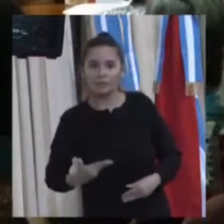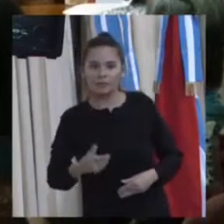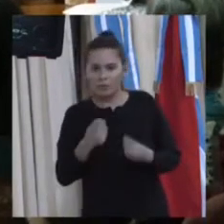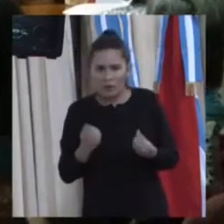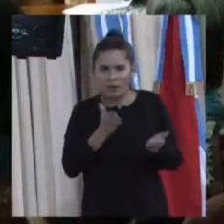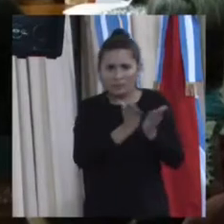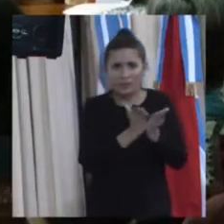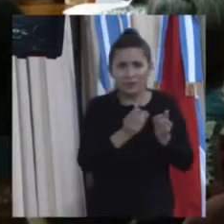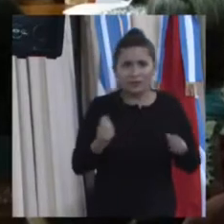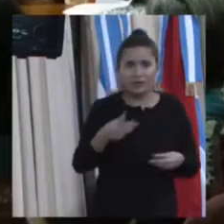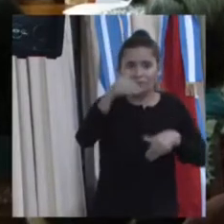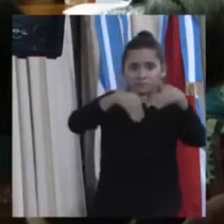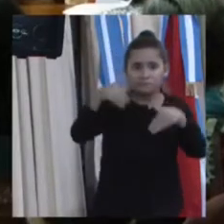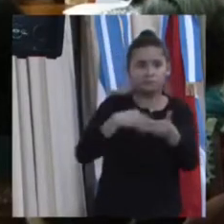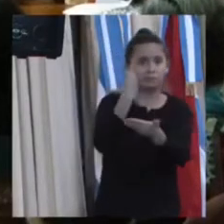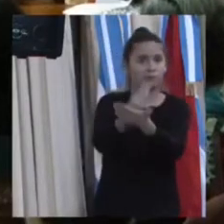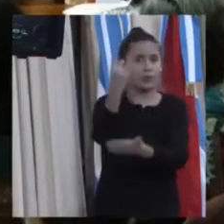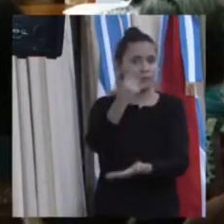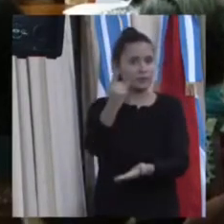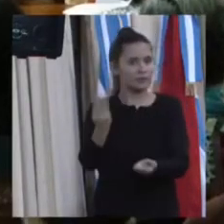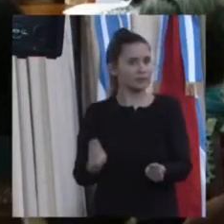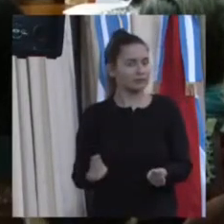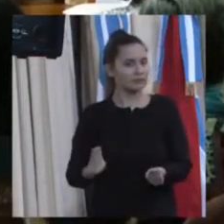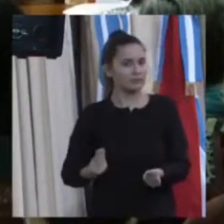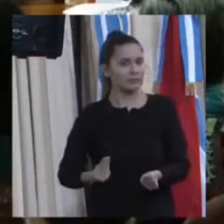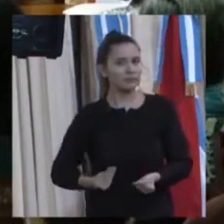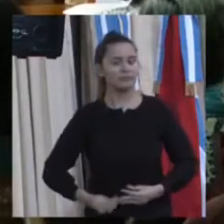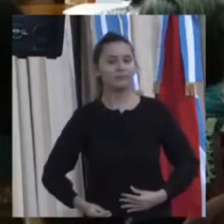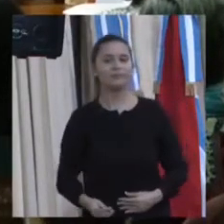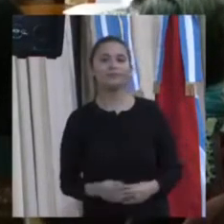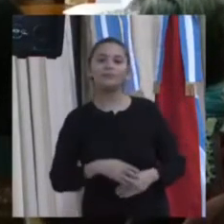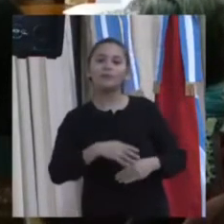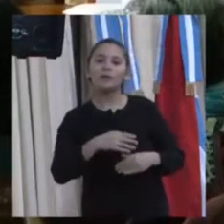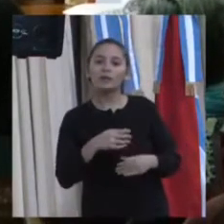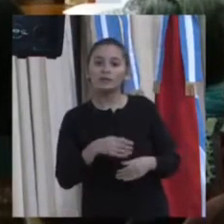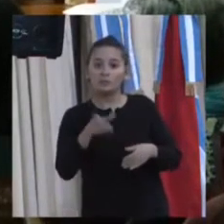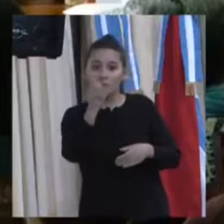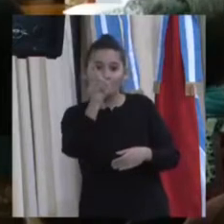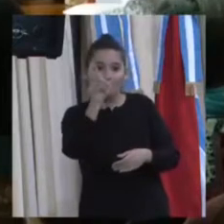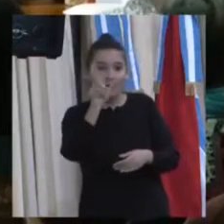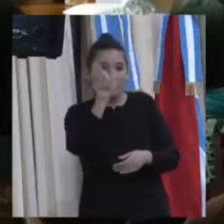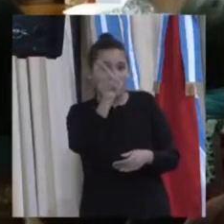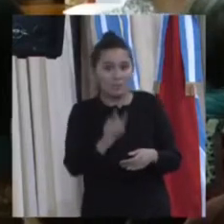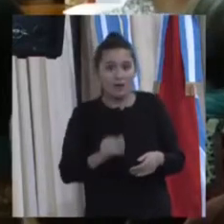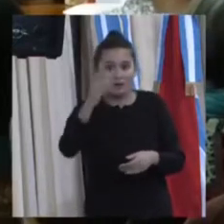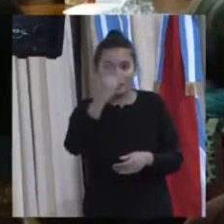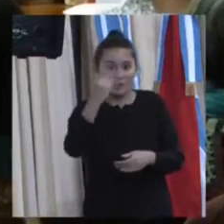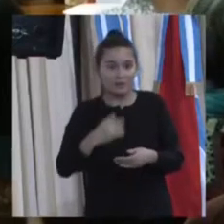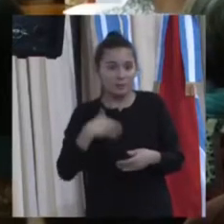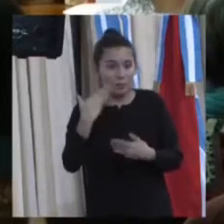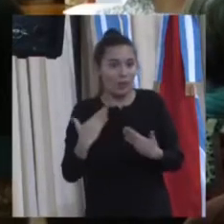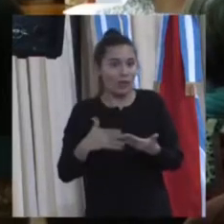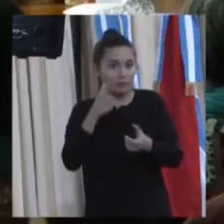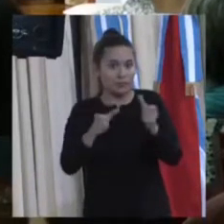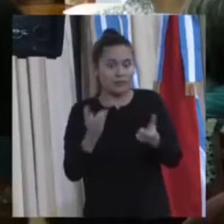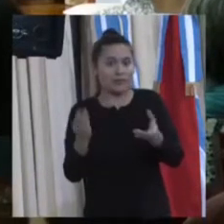autoridades universitarias? Es decir, condición natural de una república, el de que los estudiantes puedan tener participación y dirigir la